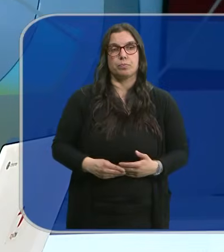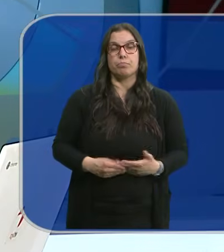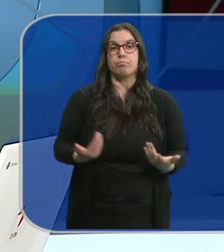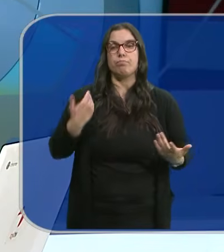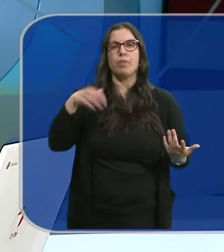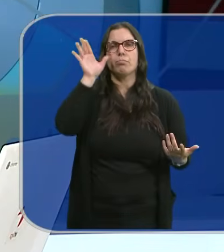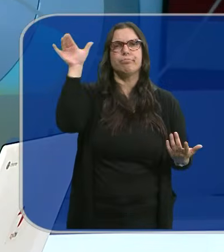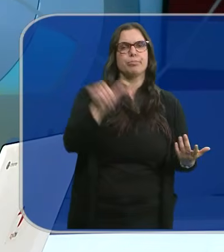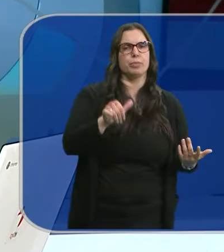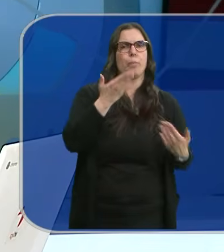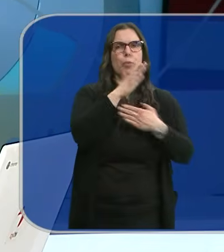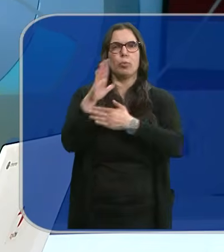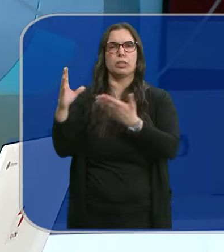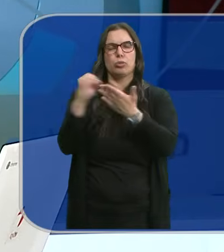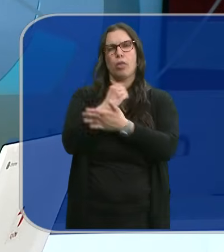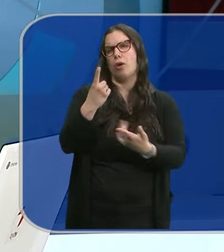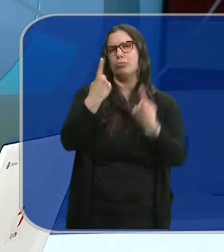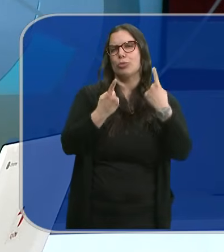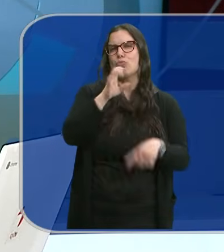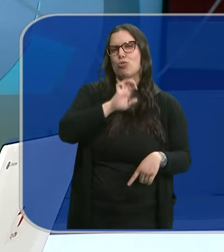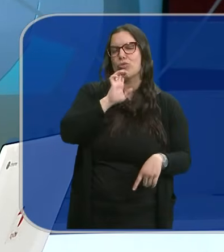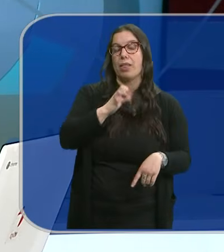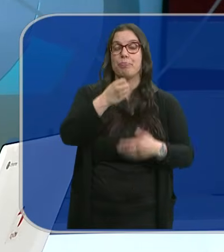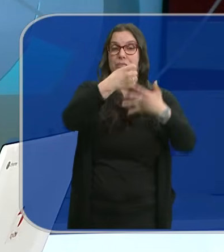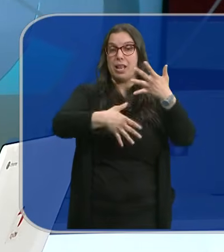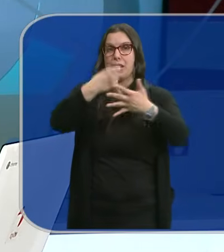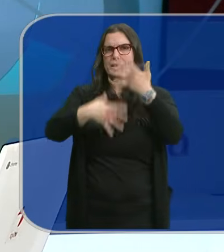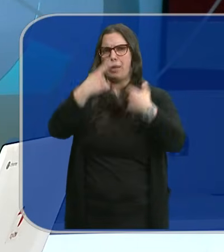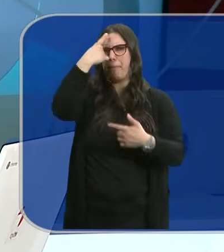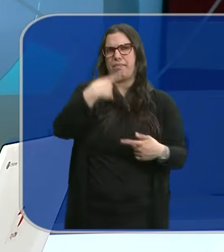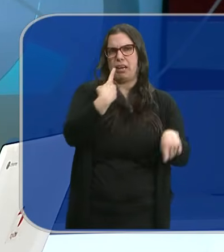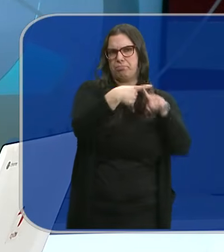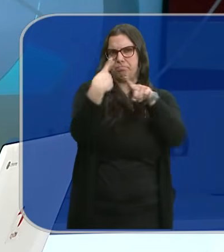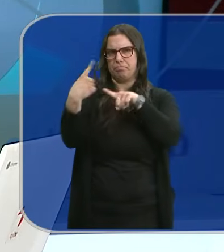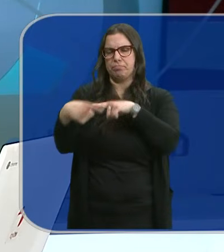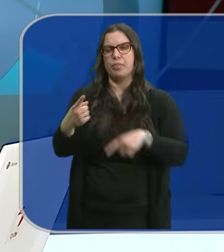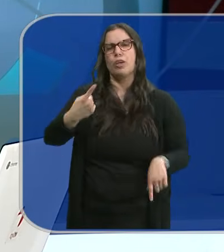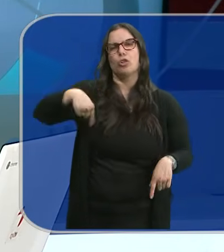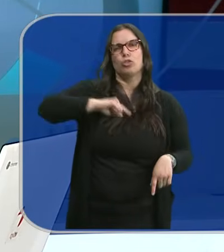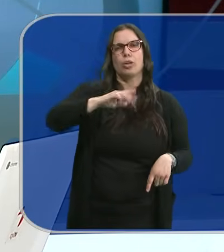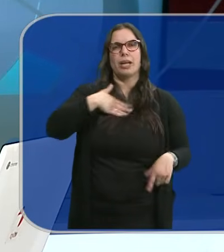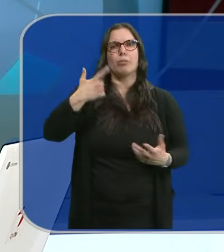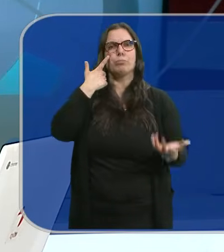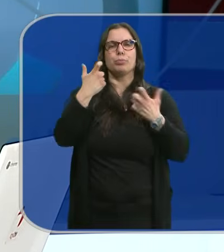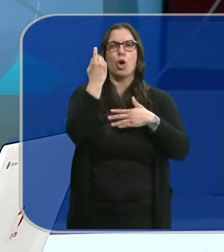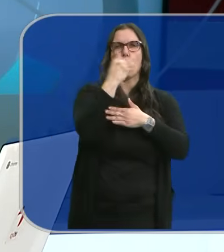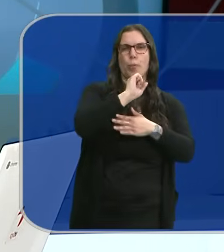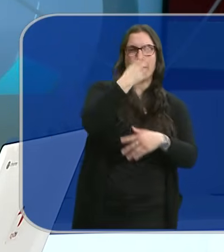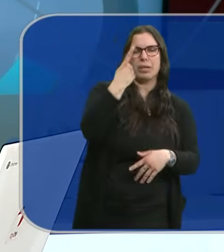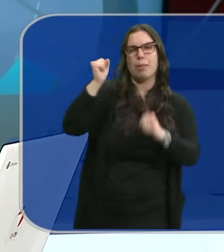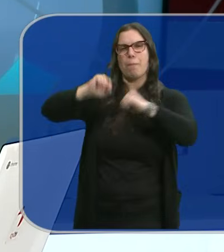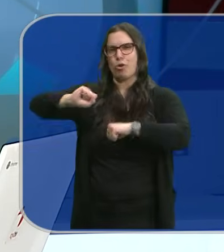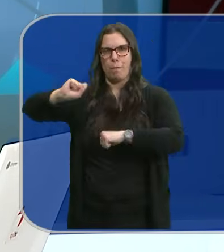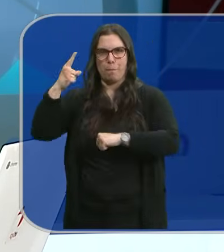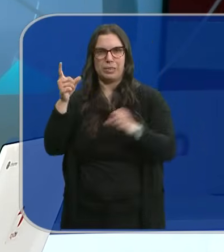Vistas las propuestas de los candidatos, seguimos con algunas curiosidades. En las listas hay perfiles diferentes. Nosotros hemos querido contrastar a los más jóvenes y a